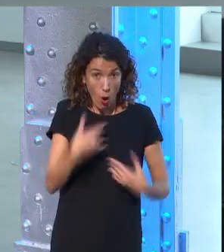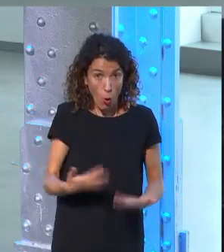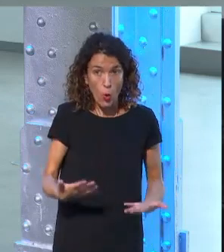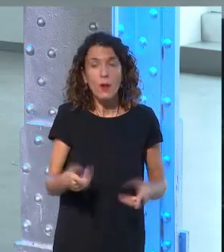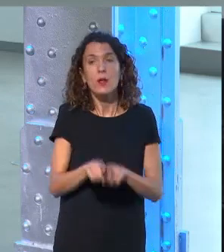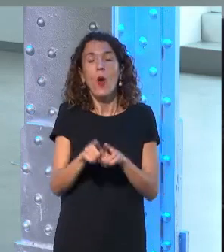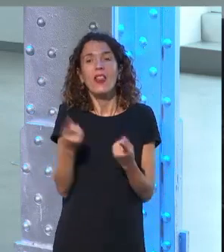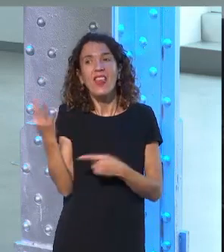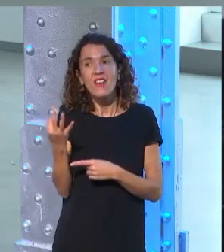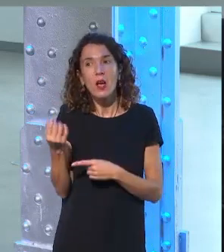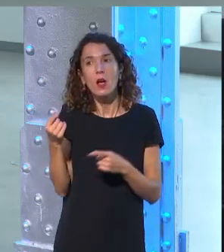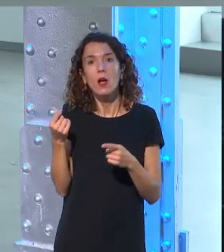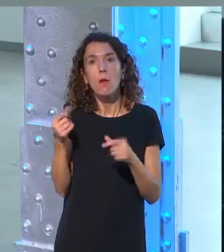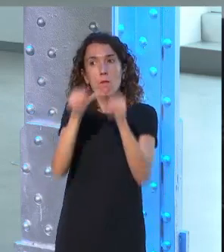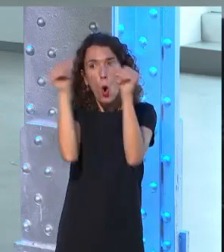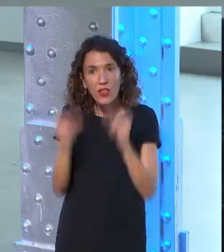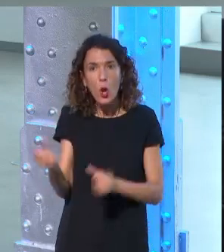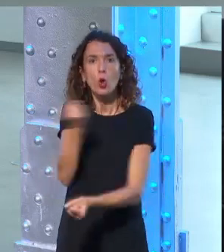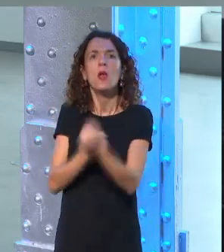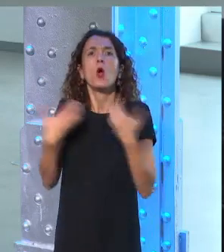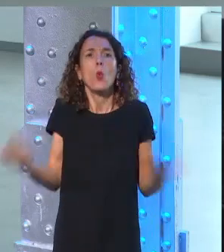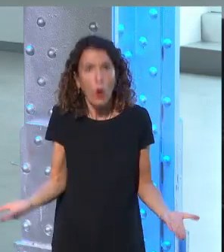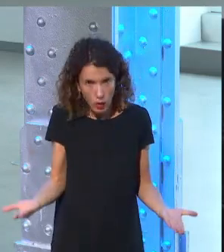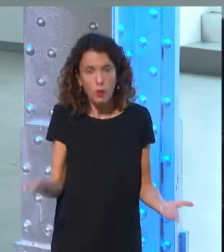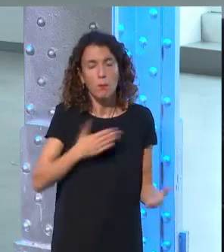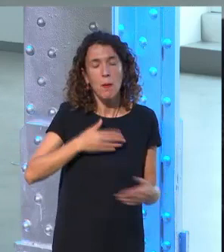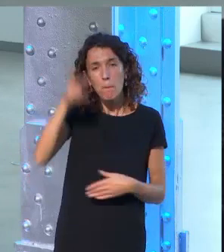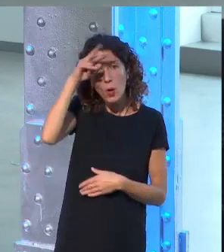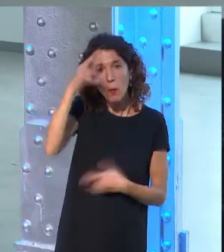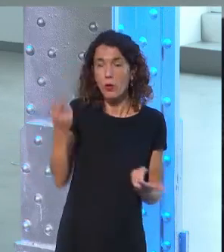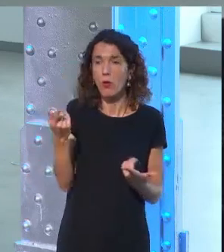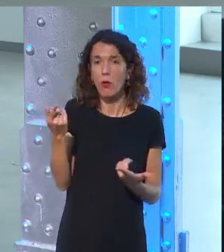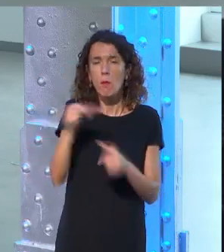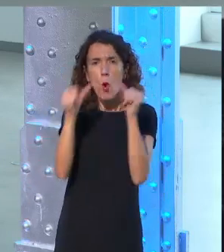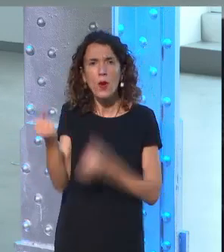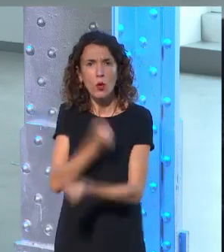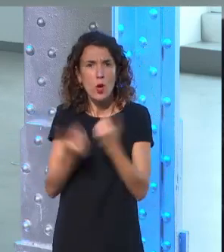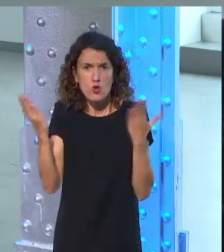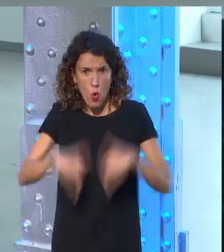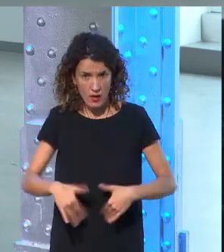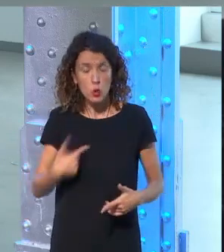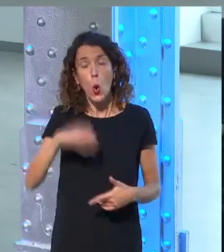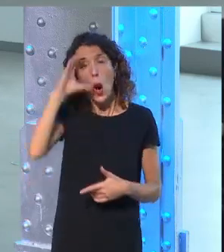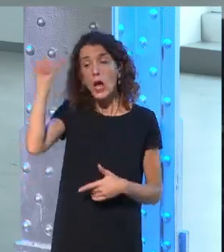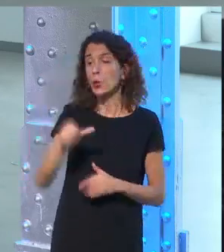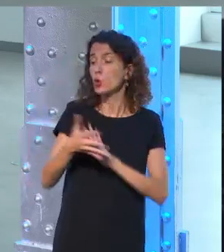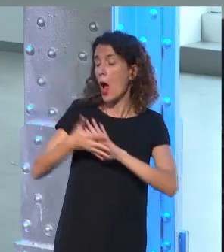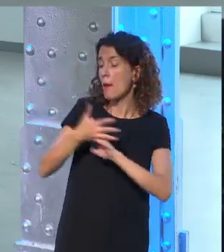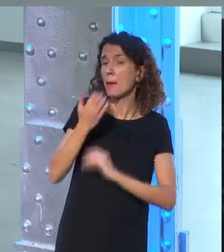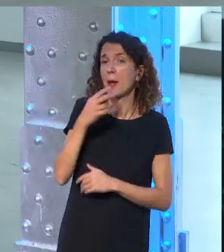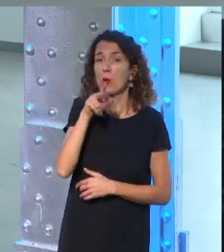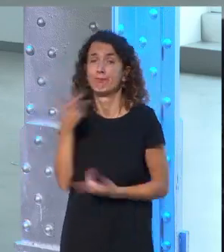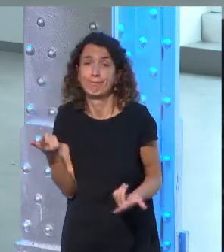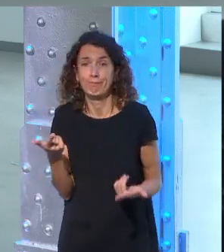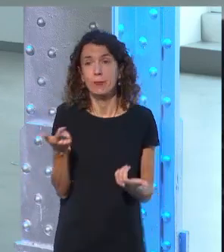pues proporcione cuál es el modelo. Y nuestra preocupación es que no existe un modelo. Entonces, cuando escucho hablar a